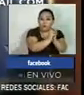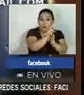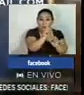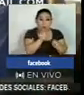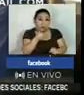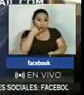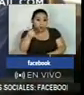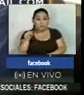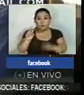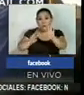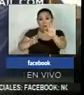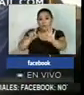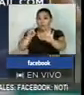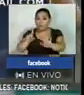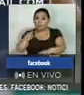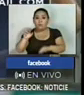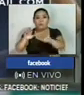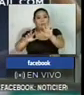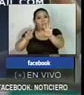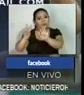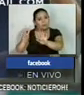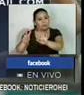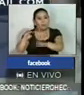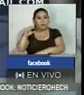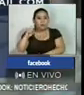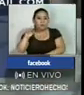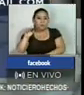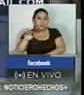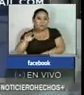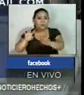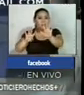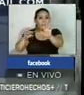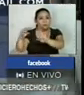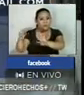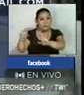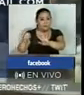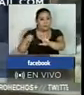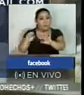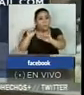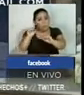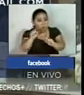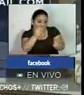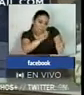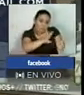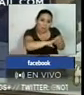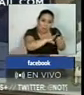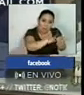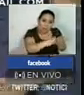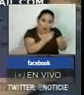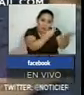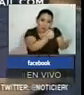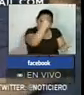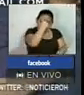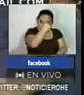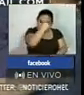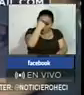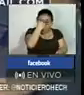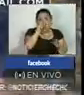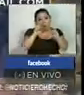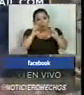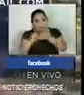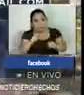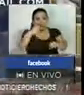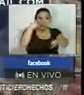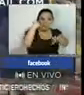76-82-0590 para apadrinar a un paciente. De igual forma, puede